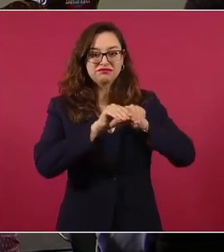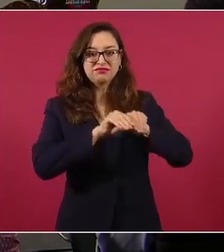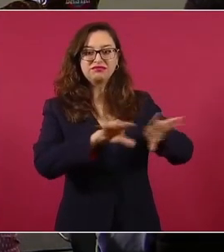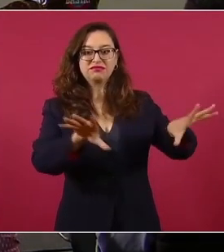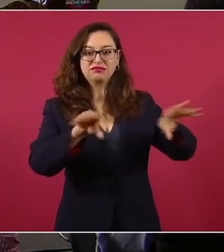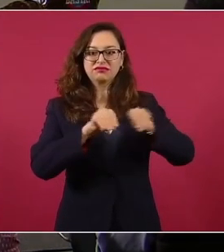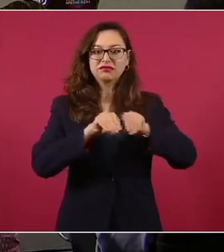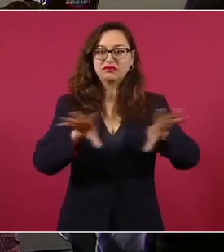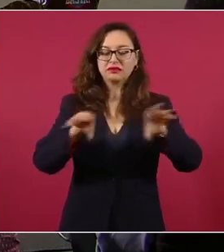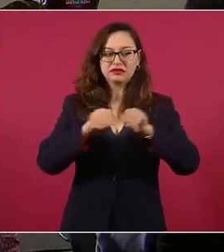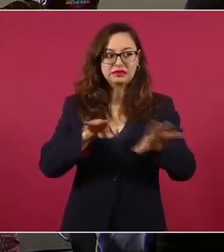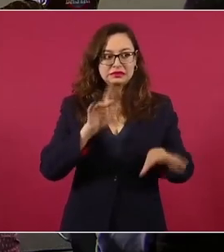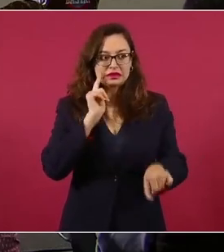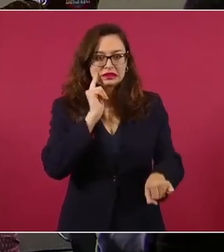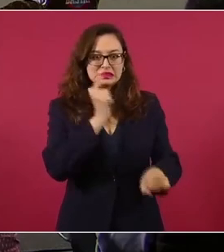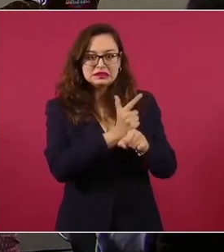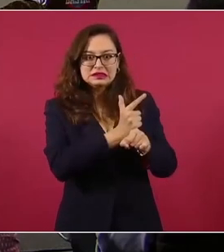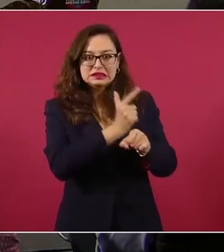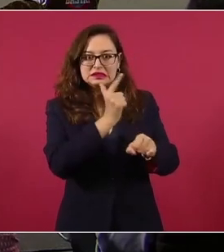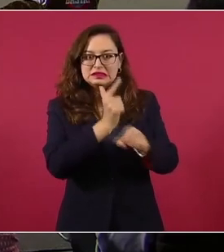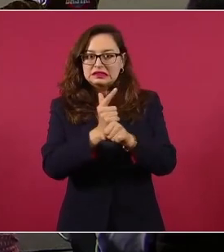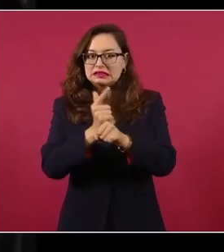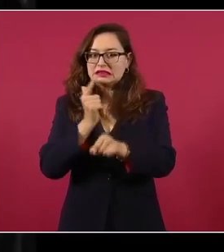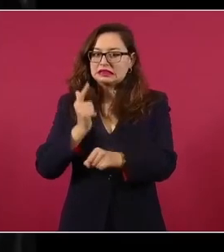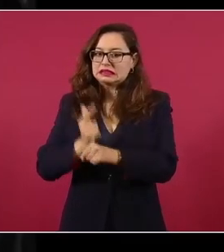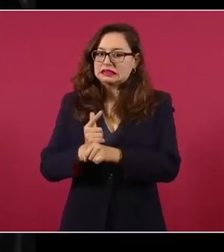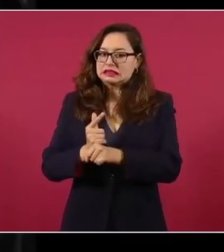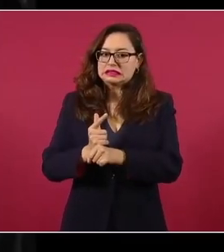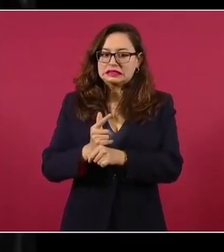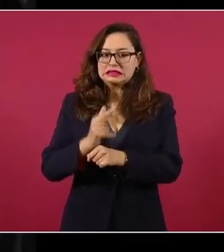por eso es muy bueno.